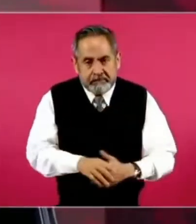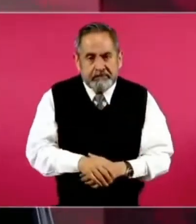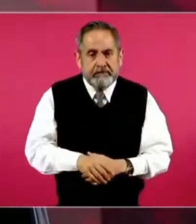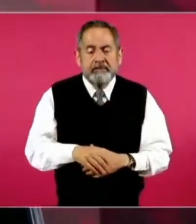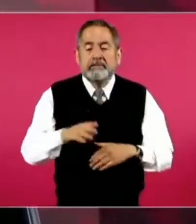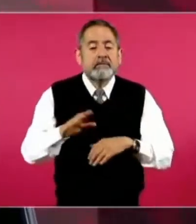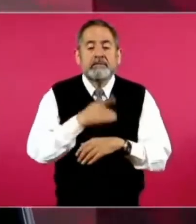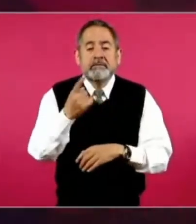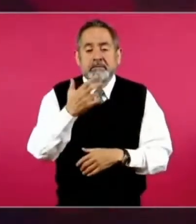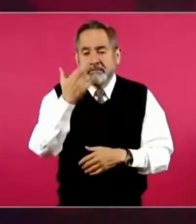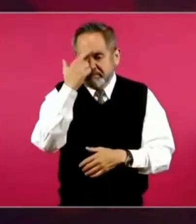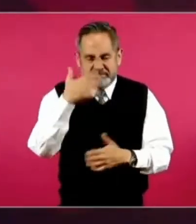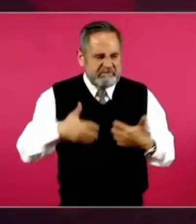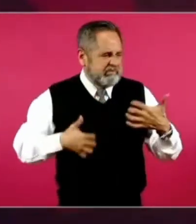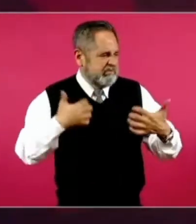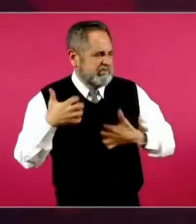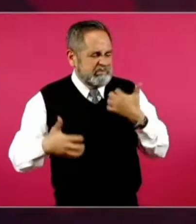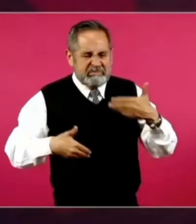porque